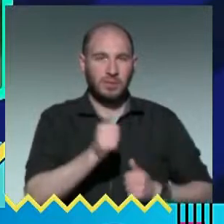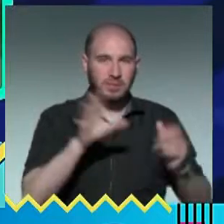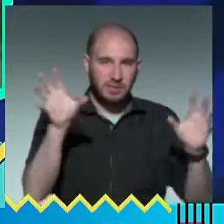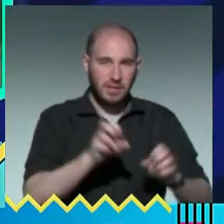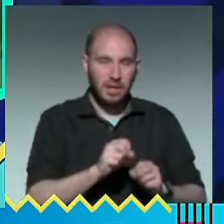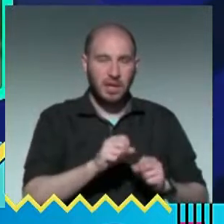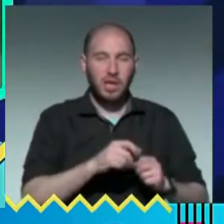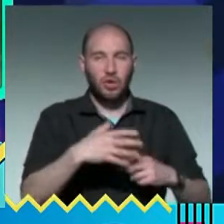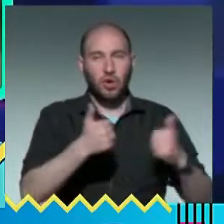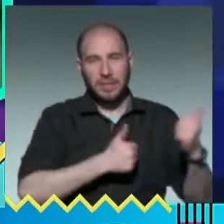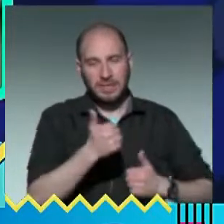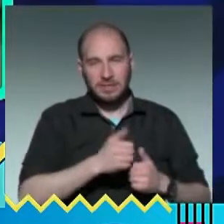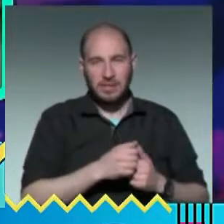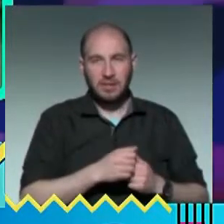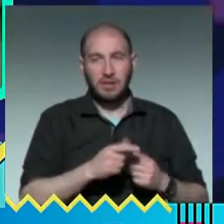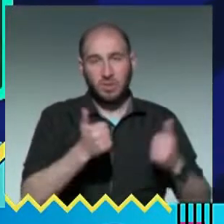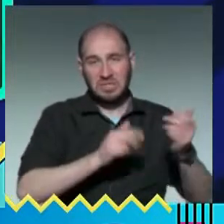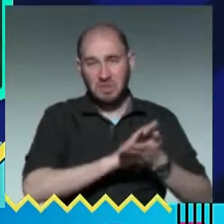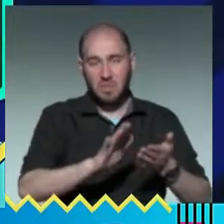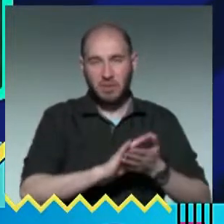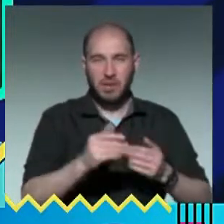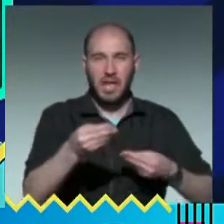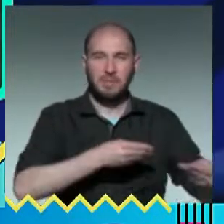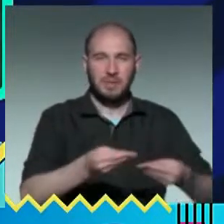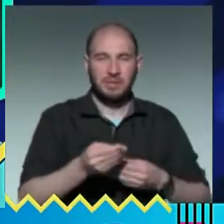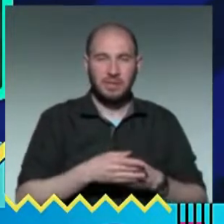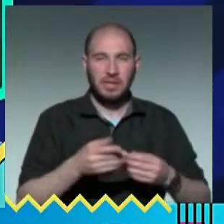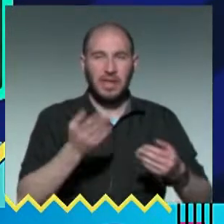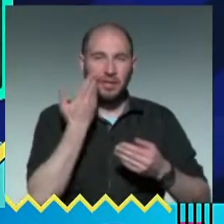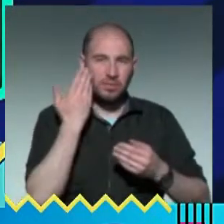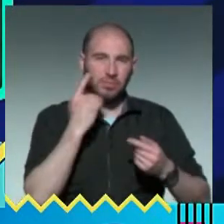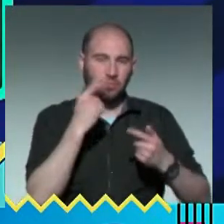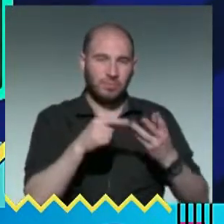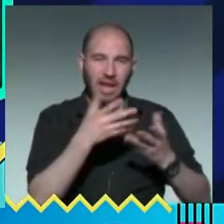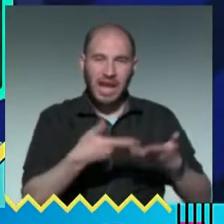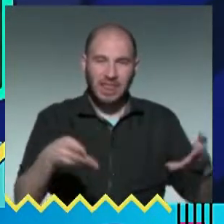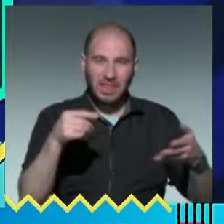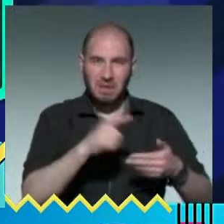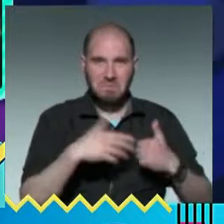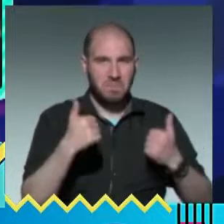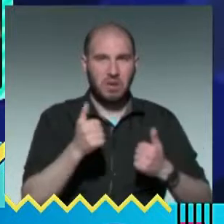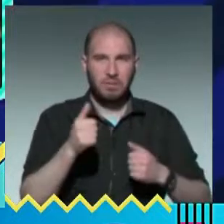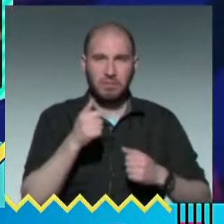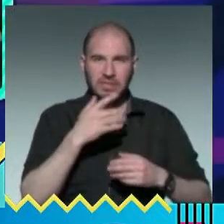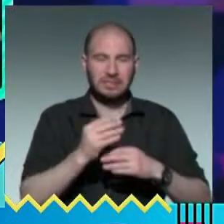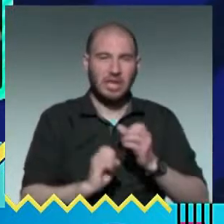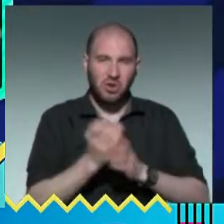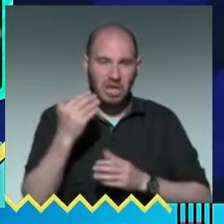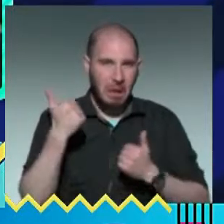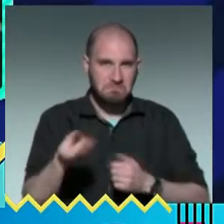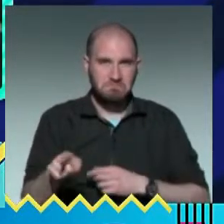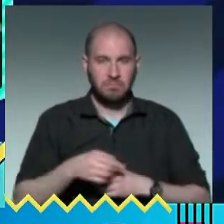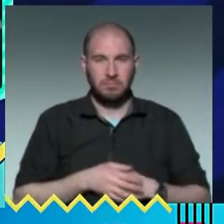una competencia a través de una nueva competencia es novedoso, las empresas de redes, que está fantástico, nadie le escapa a la tecnología, nos